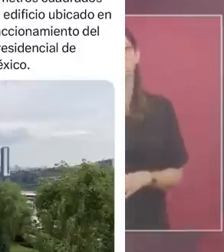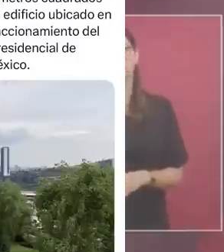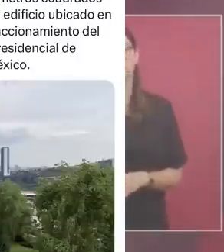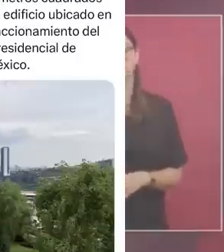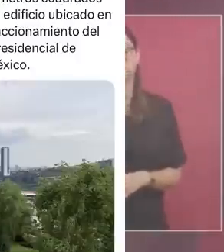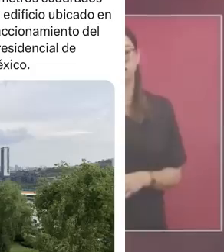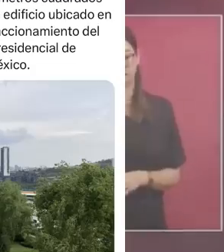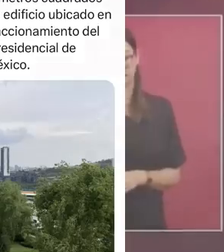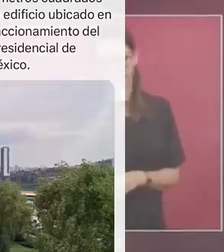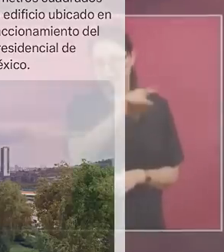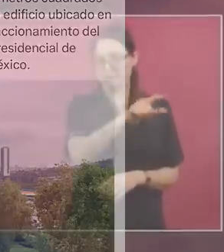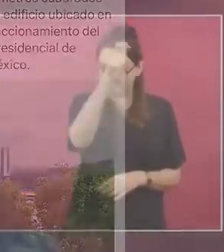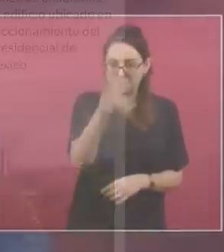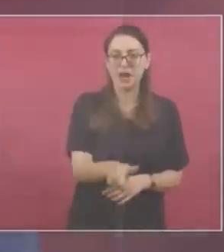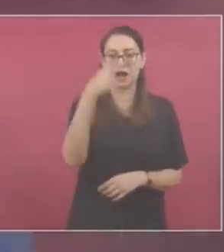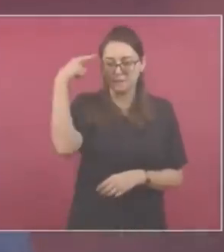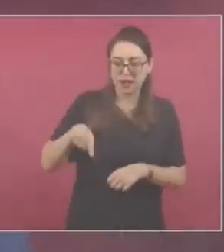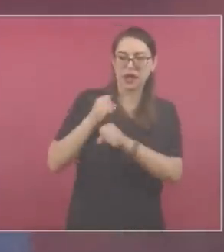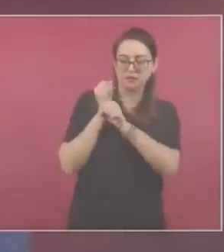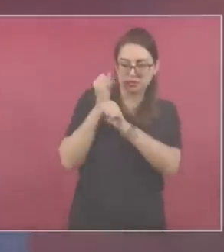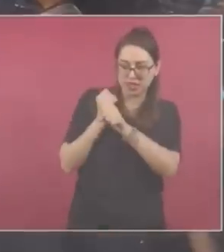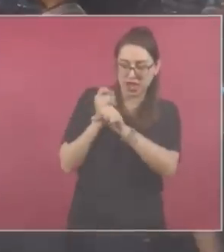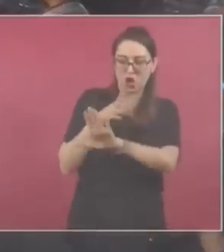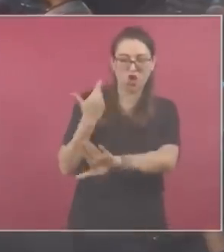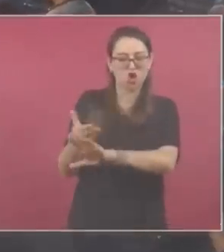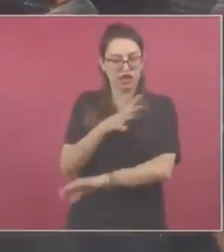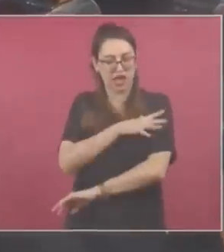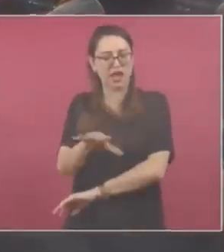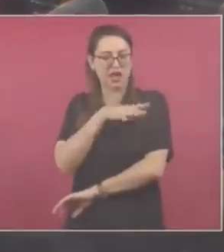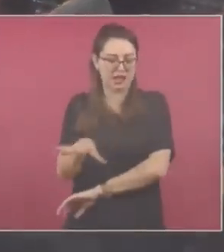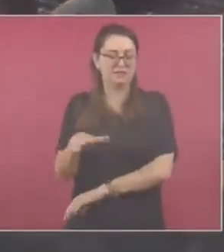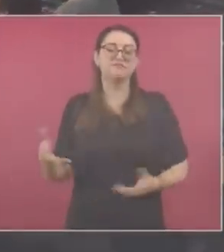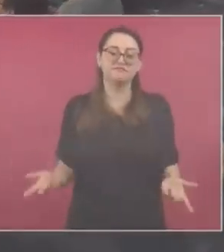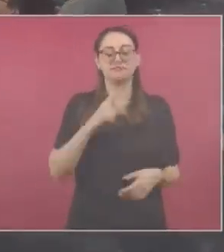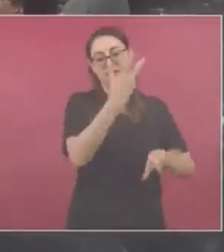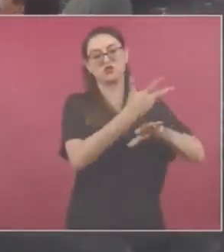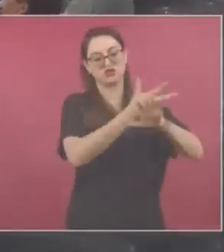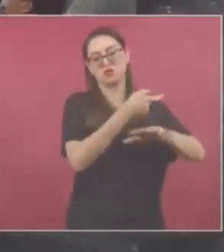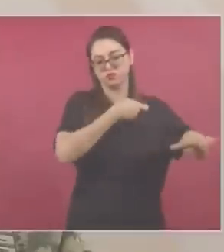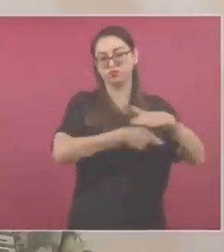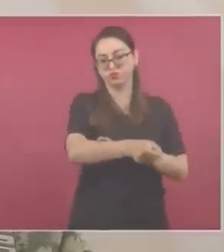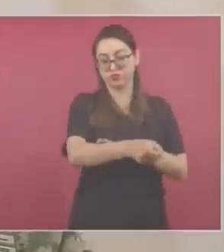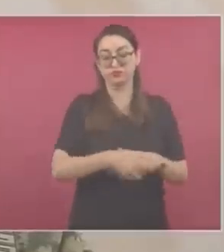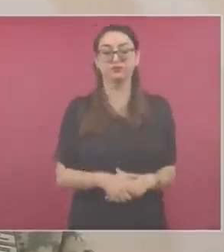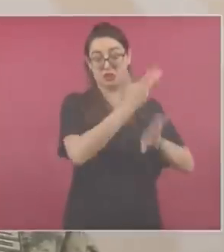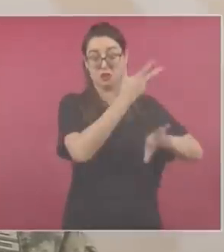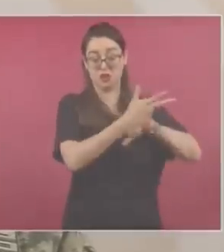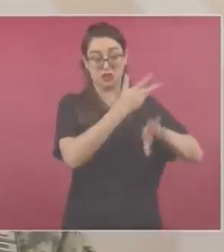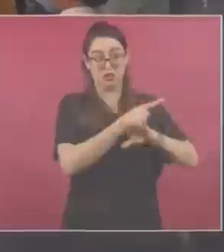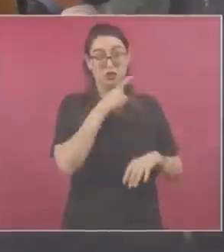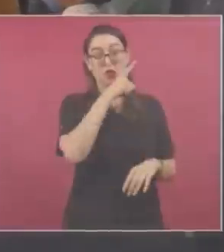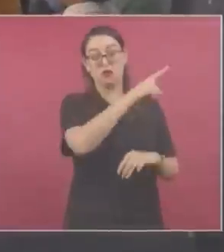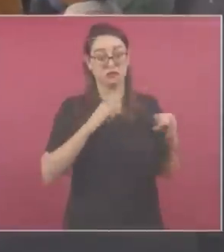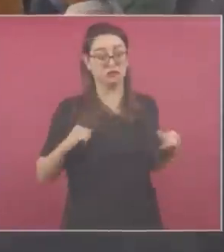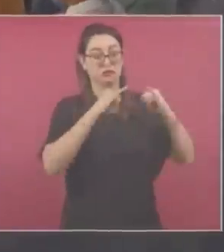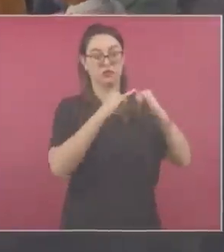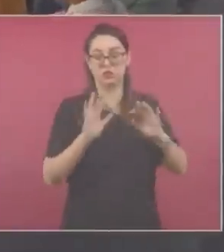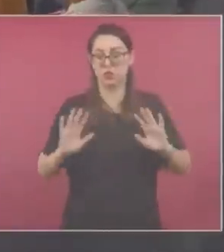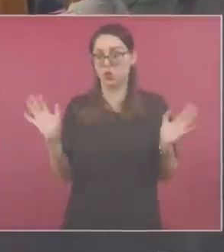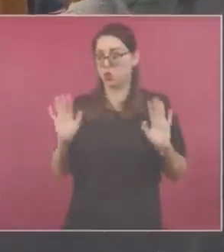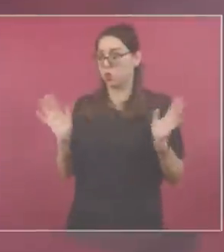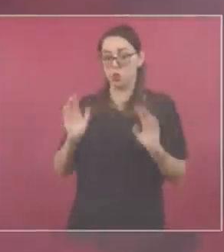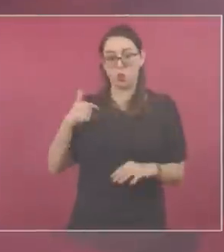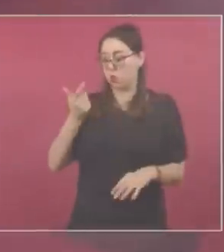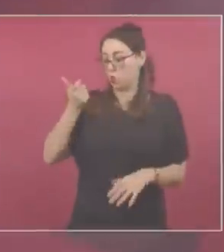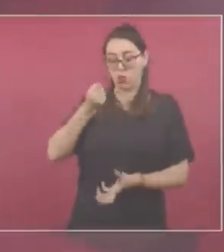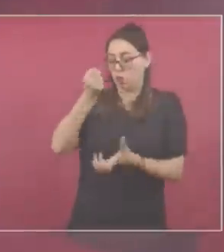gobierno de Estados Unidos. Ayer estaba yo leyendo de que esta agencia de Estados Unidos se deslinda y dice que no es cierto. Y sí hay pruebas